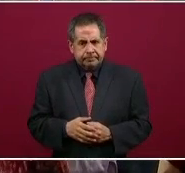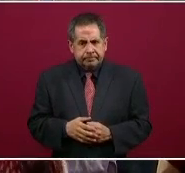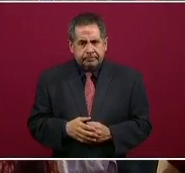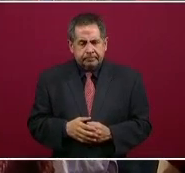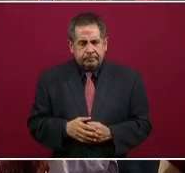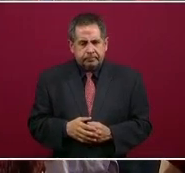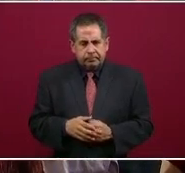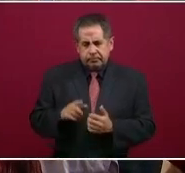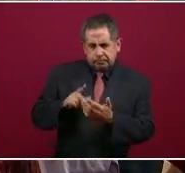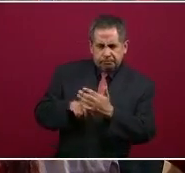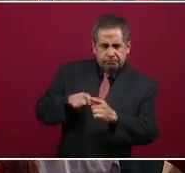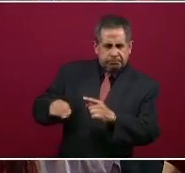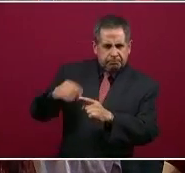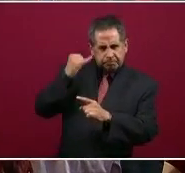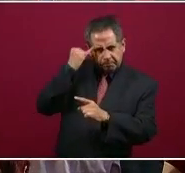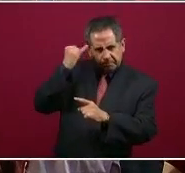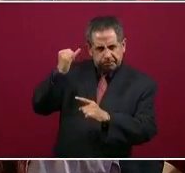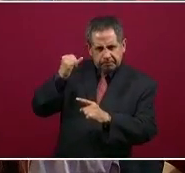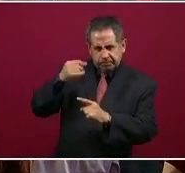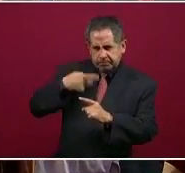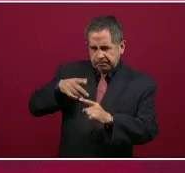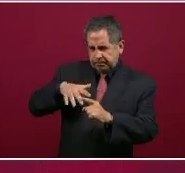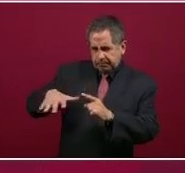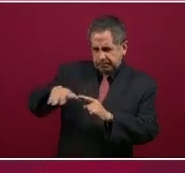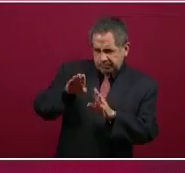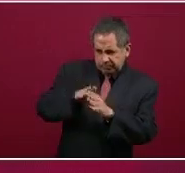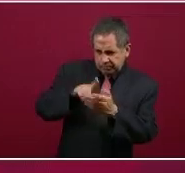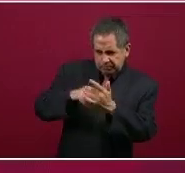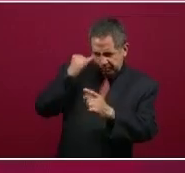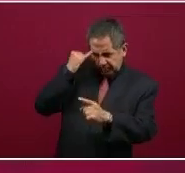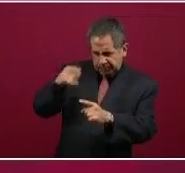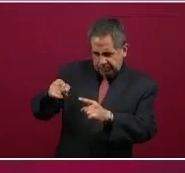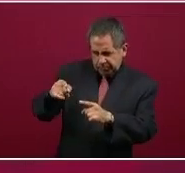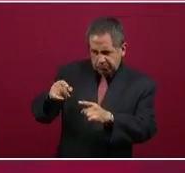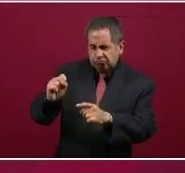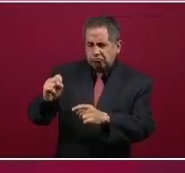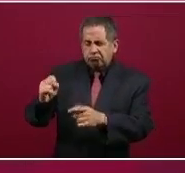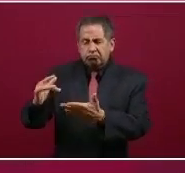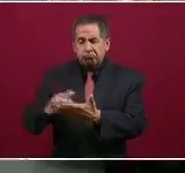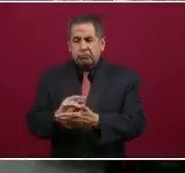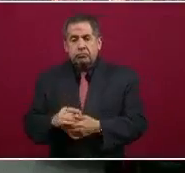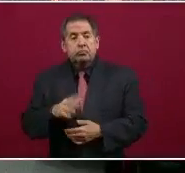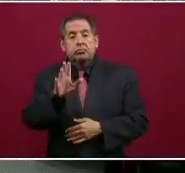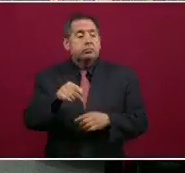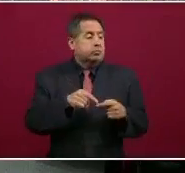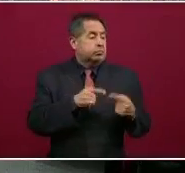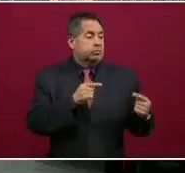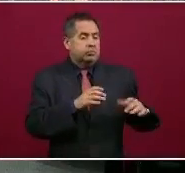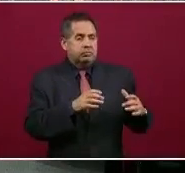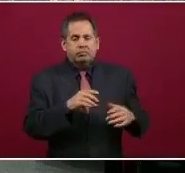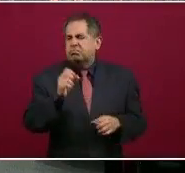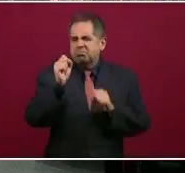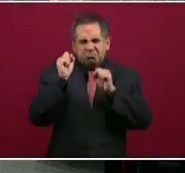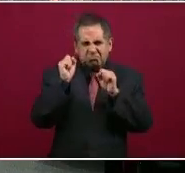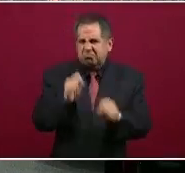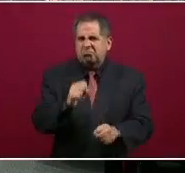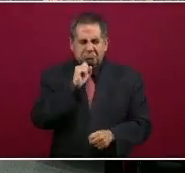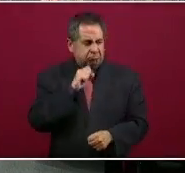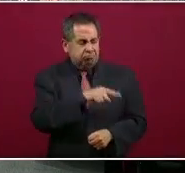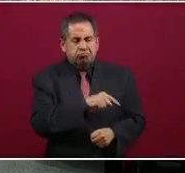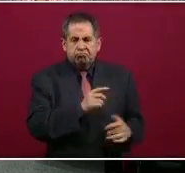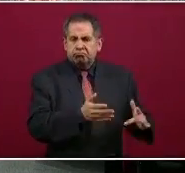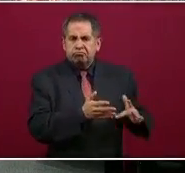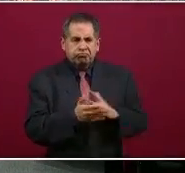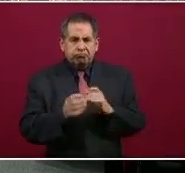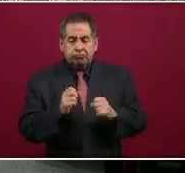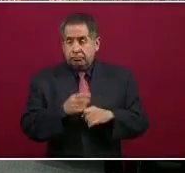la idiosincrasia de nuestro pueblo. ¿De sus adversarios políticos, presidente? Estoy seguro que también. ¿Ya se lo ha